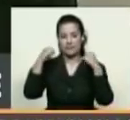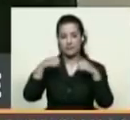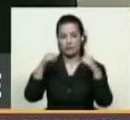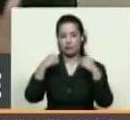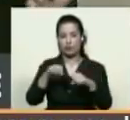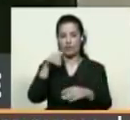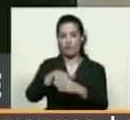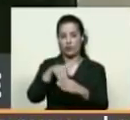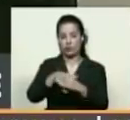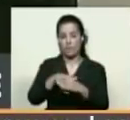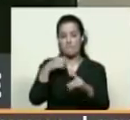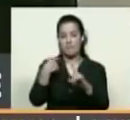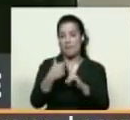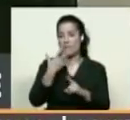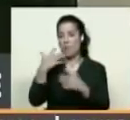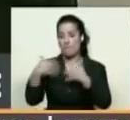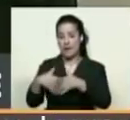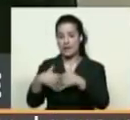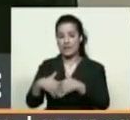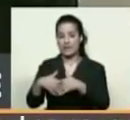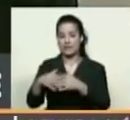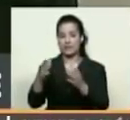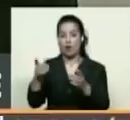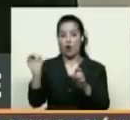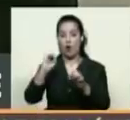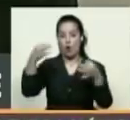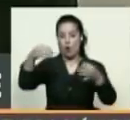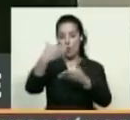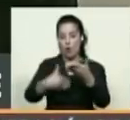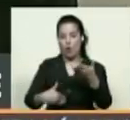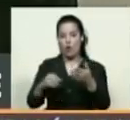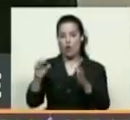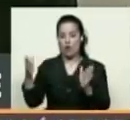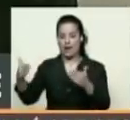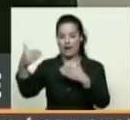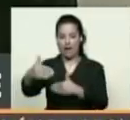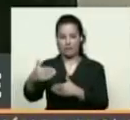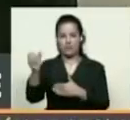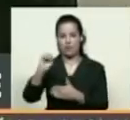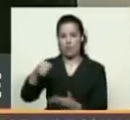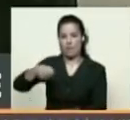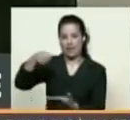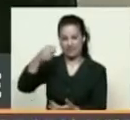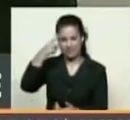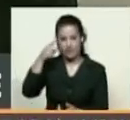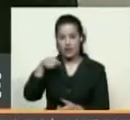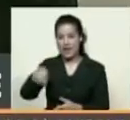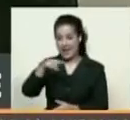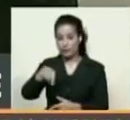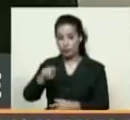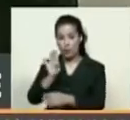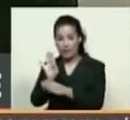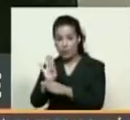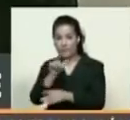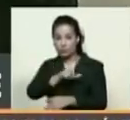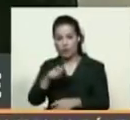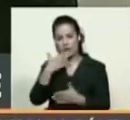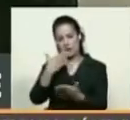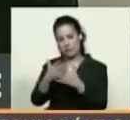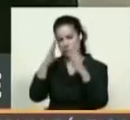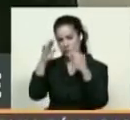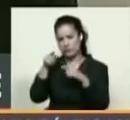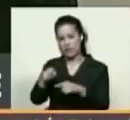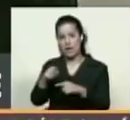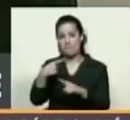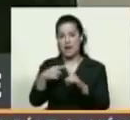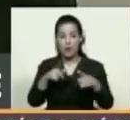la votación, como fueron las máquinas de votación, como fueron los cotillones electorales, como fueron las infraestructuras de los centros de votación